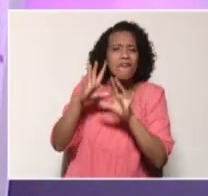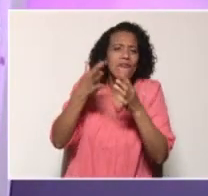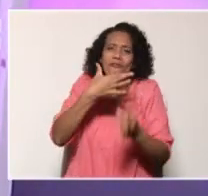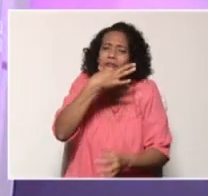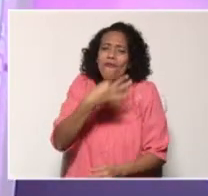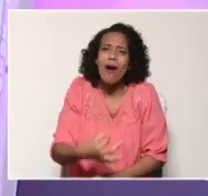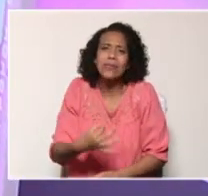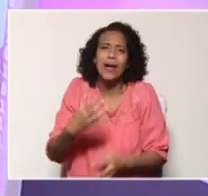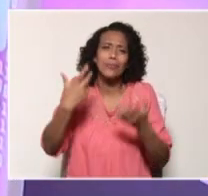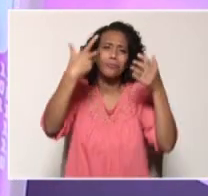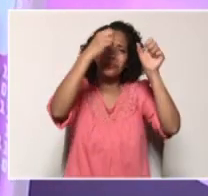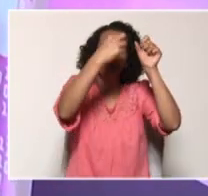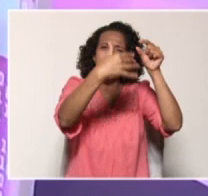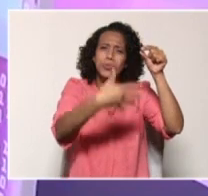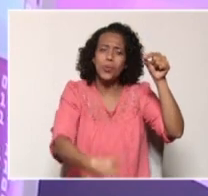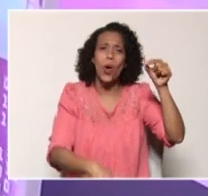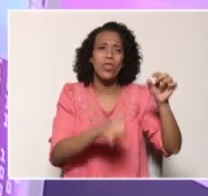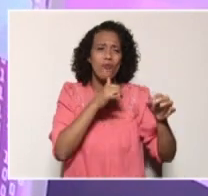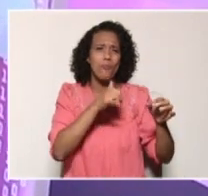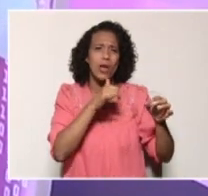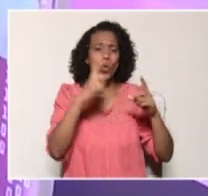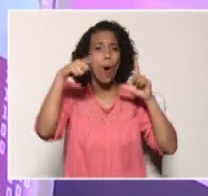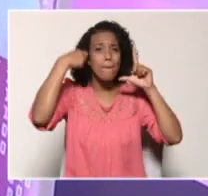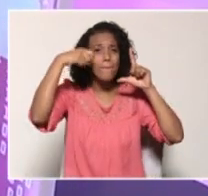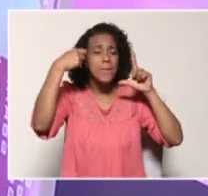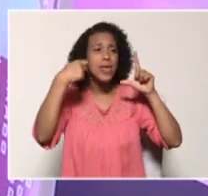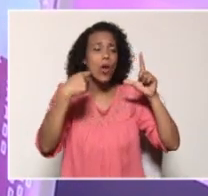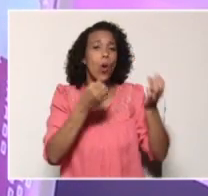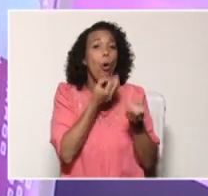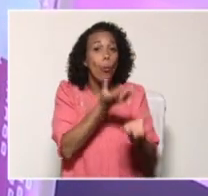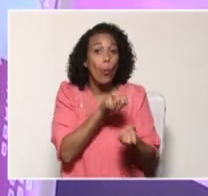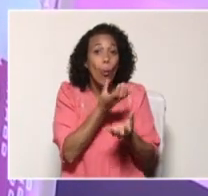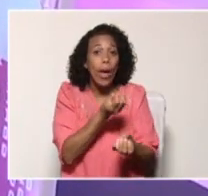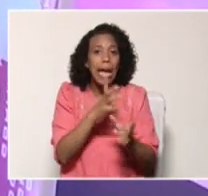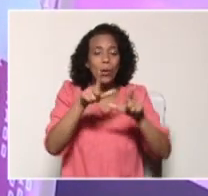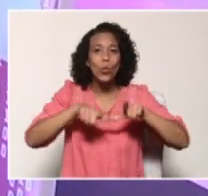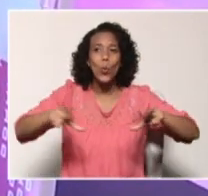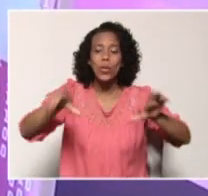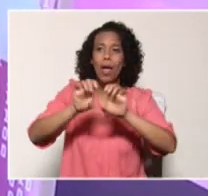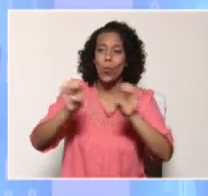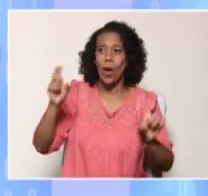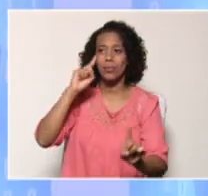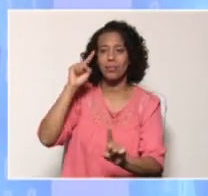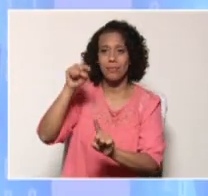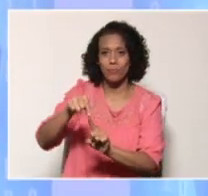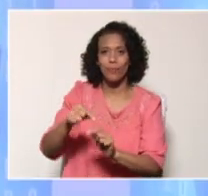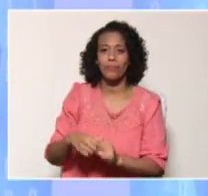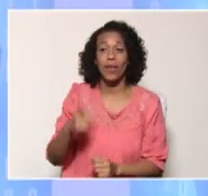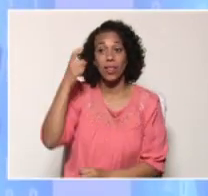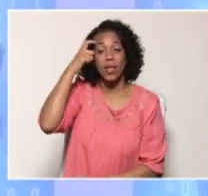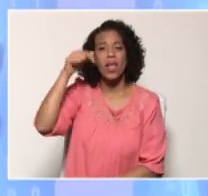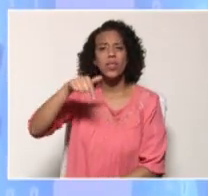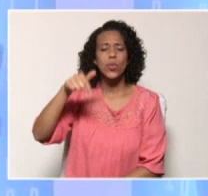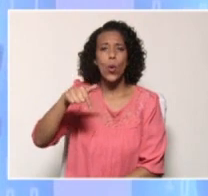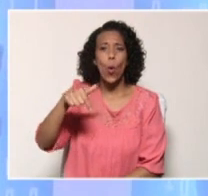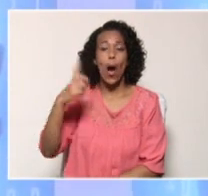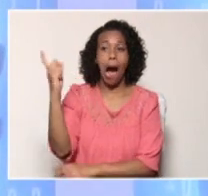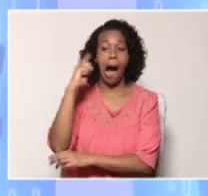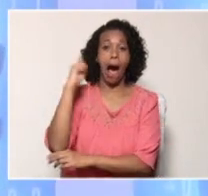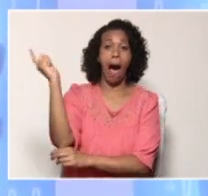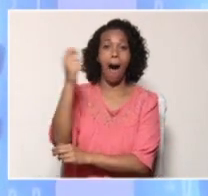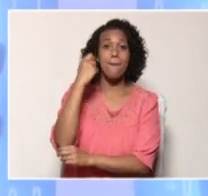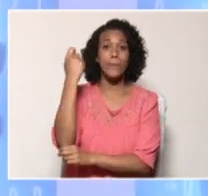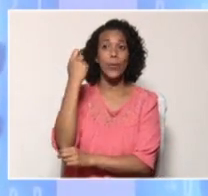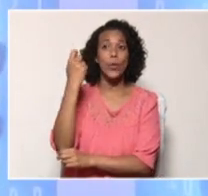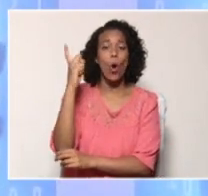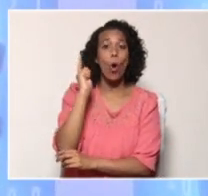realizar infinidades de documentales o materiales narrativos en un ámbito educativo. En el día de hoy, el Estado Apure nos ha